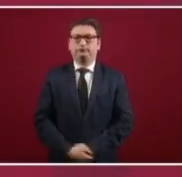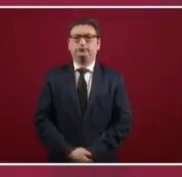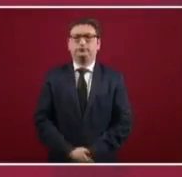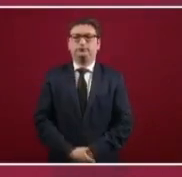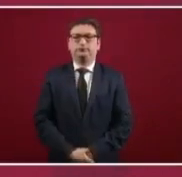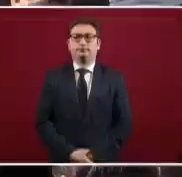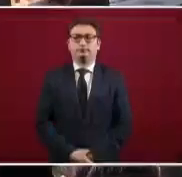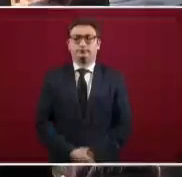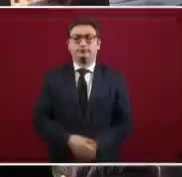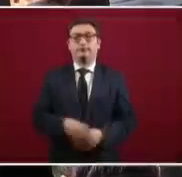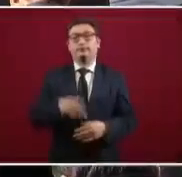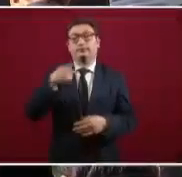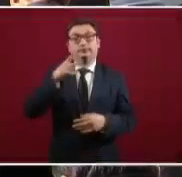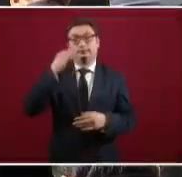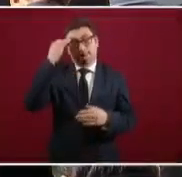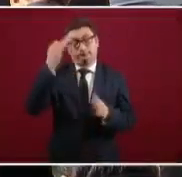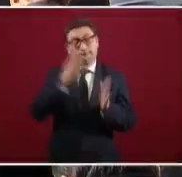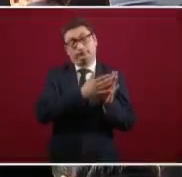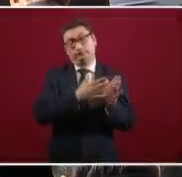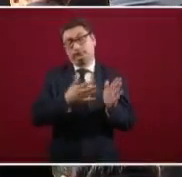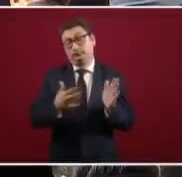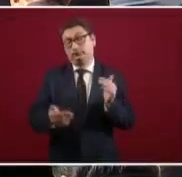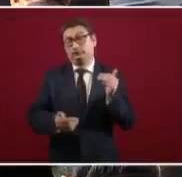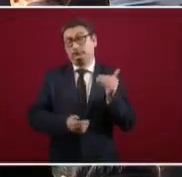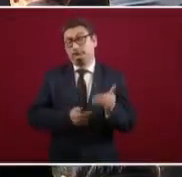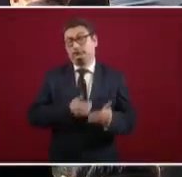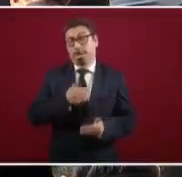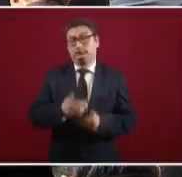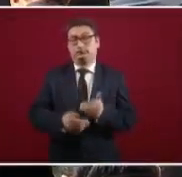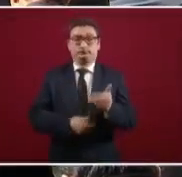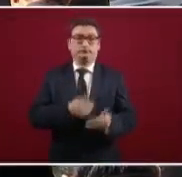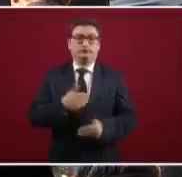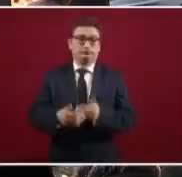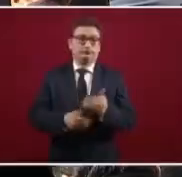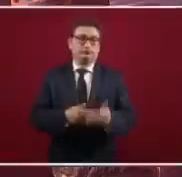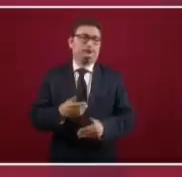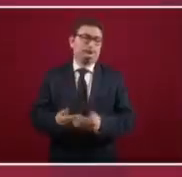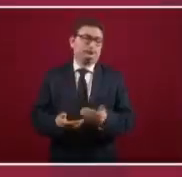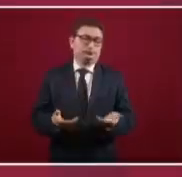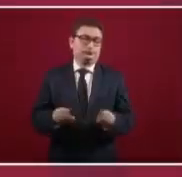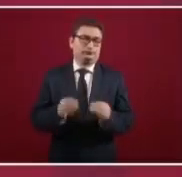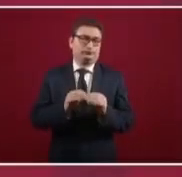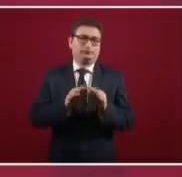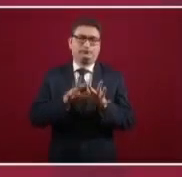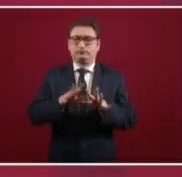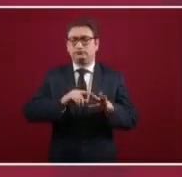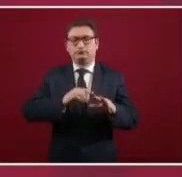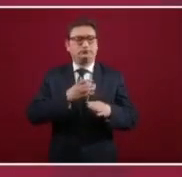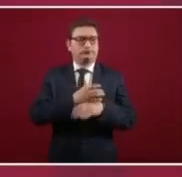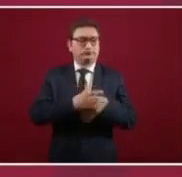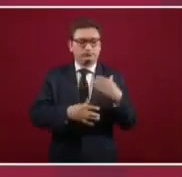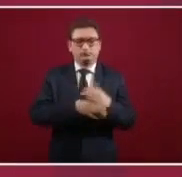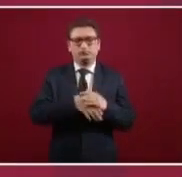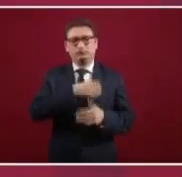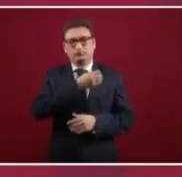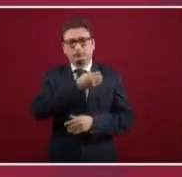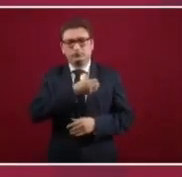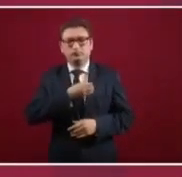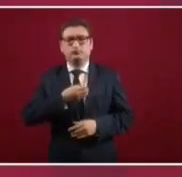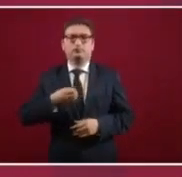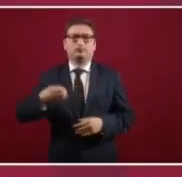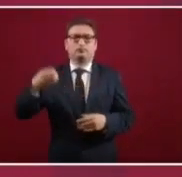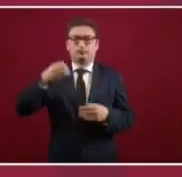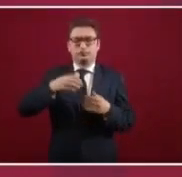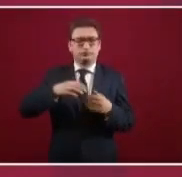y esto lleva tiempo este es un proceso de reacomodo es